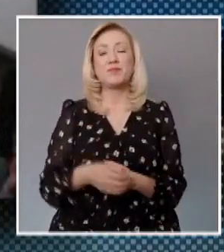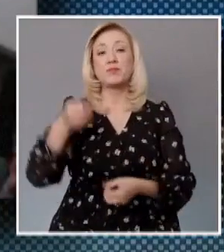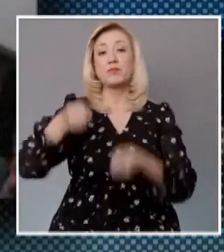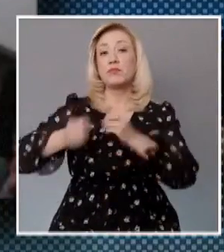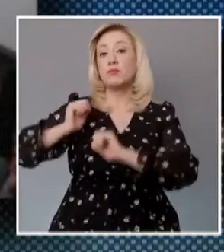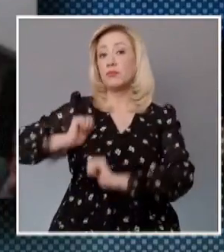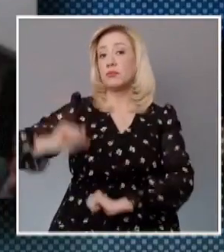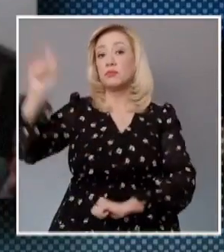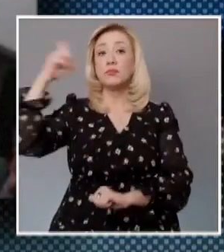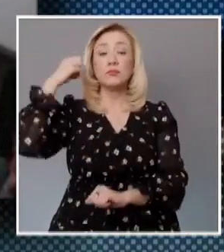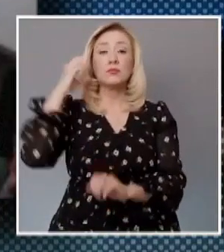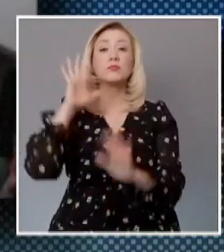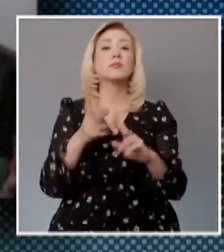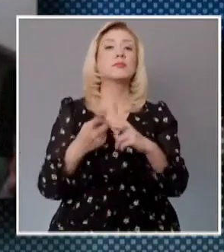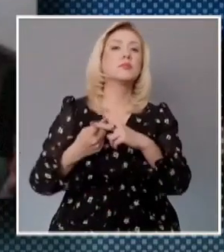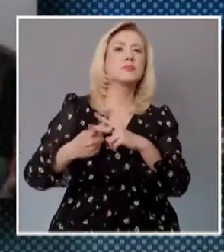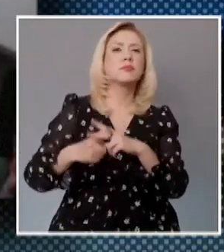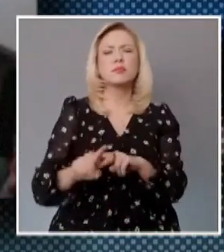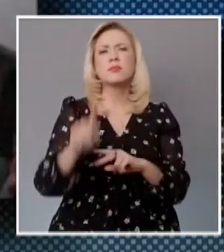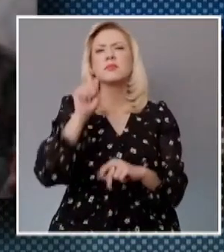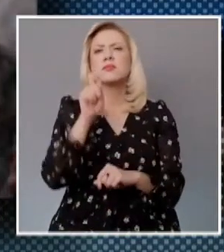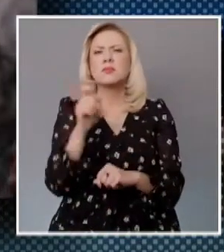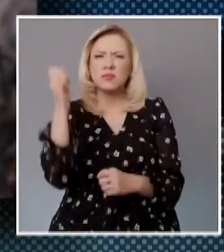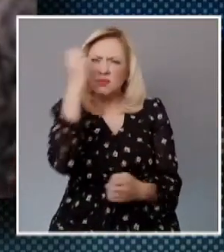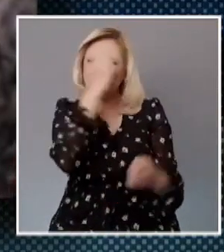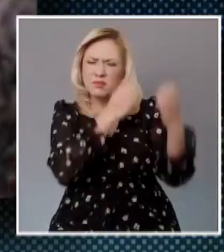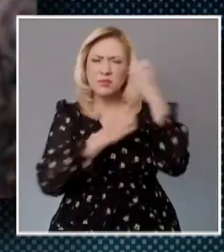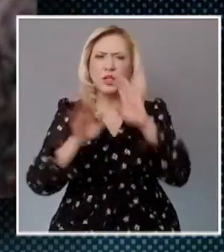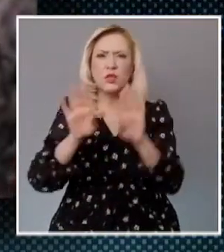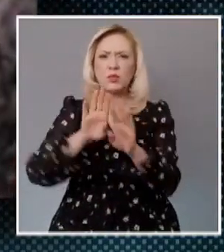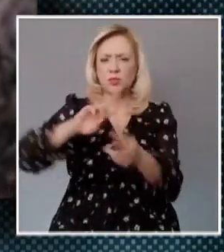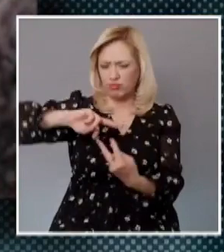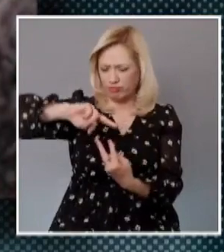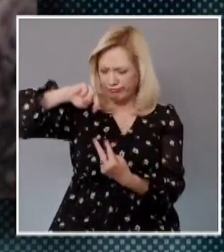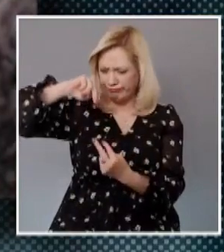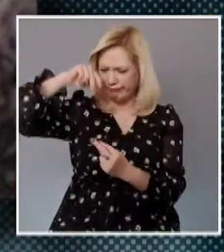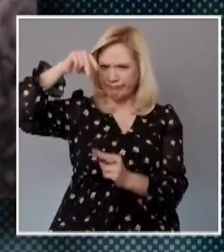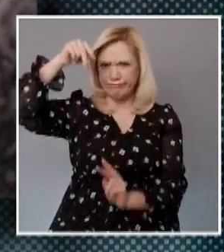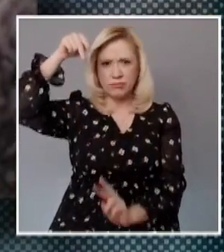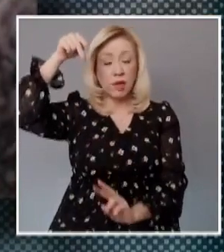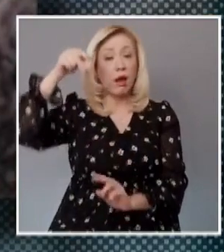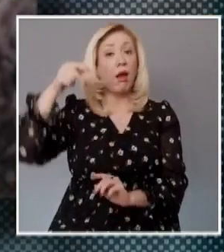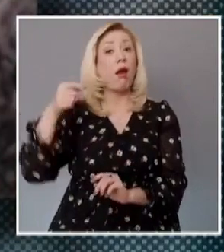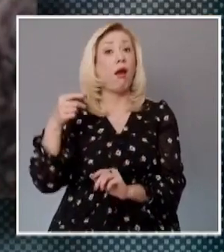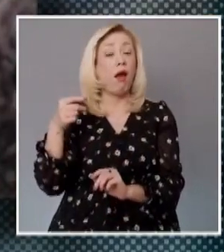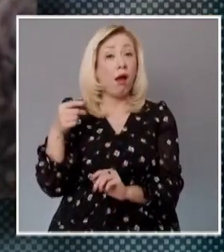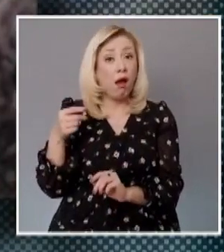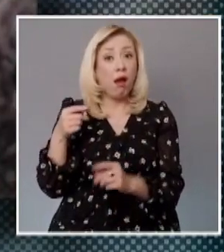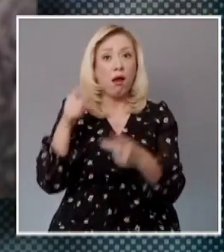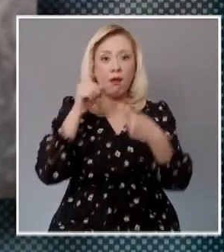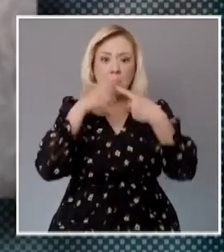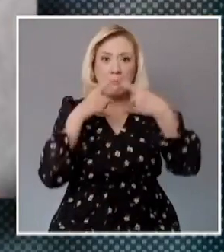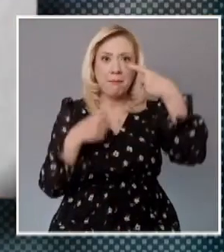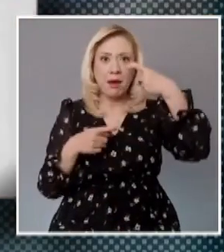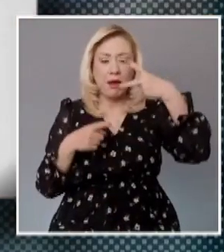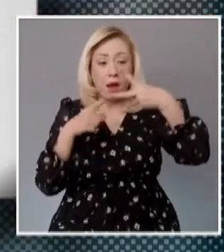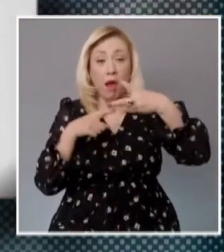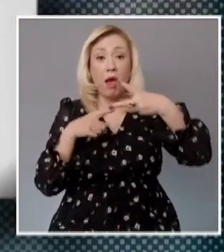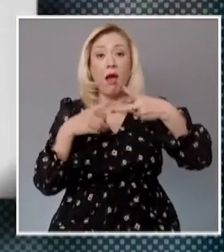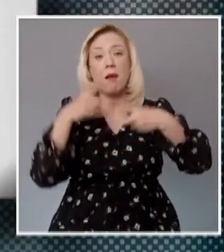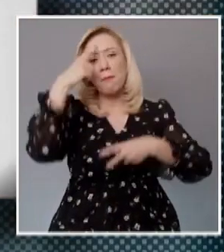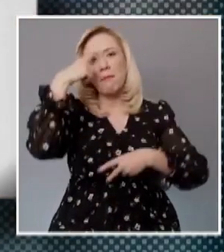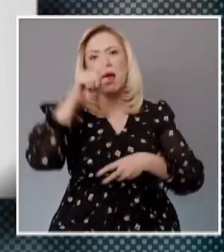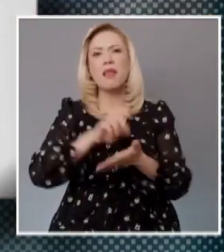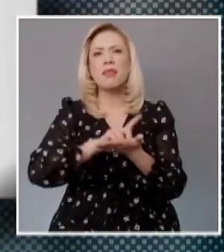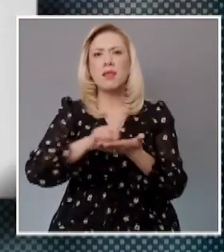en marcha el Laboratorio de Genética Molecular, el segundo en el país, que ayudará a tutelar el derecho a la identidad de